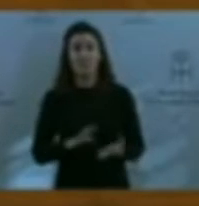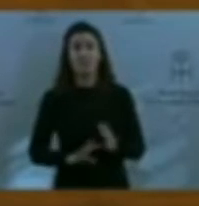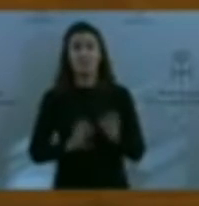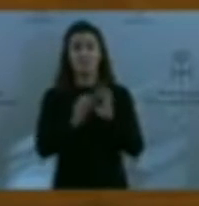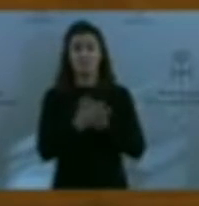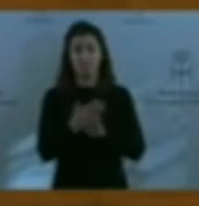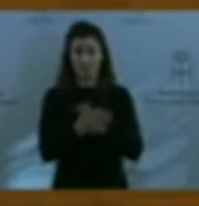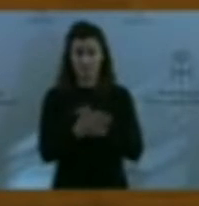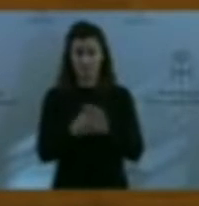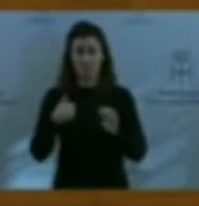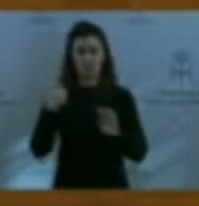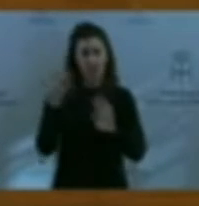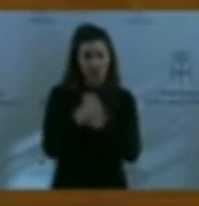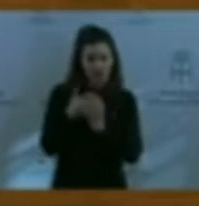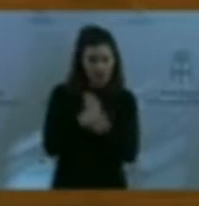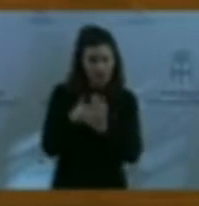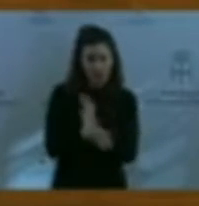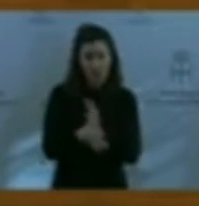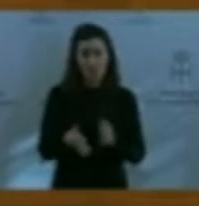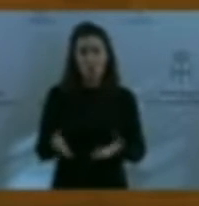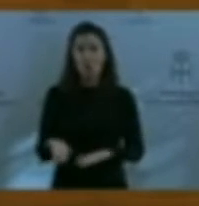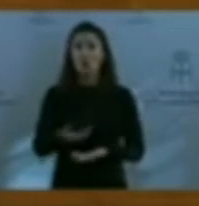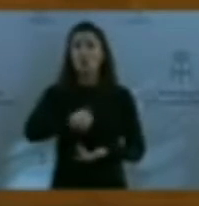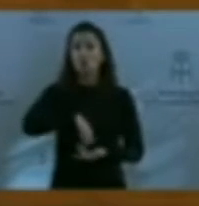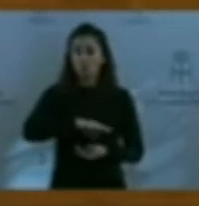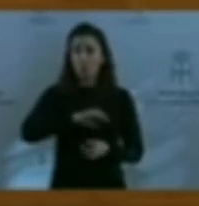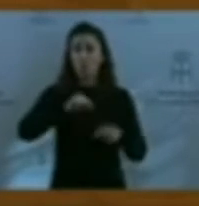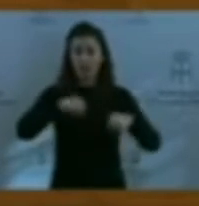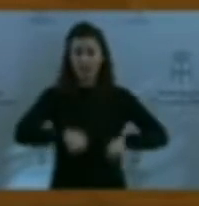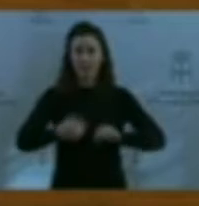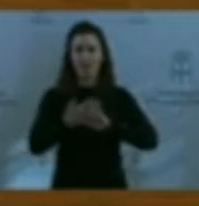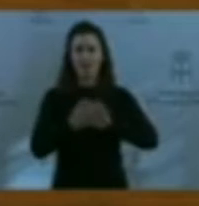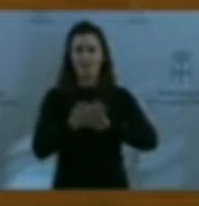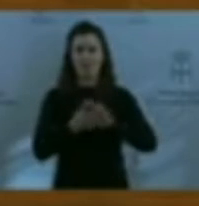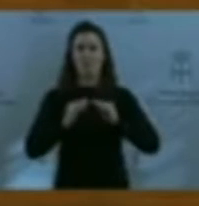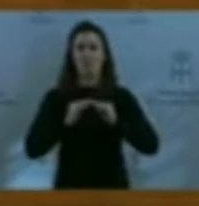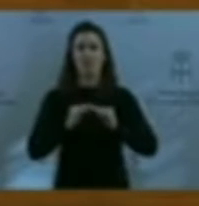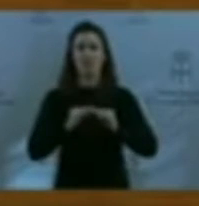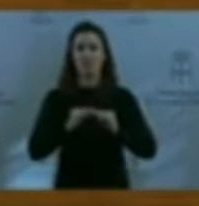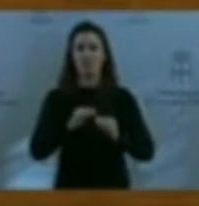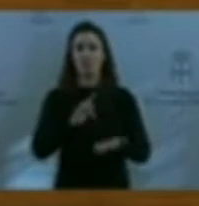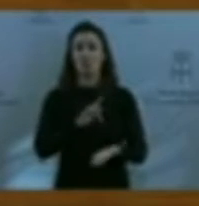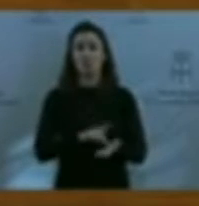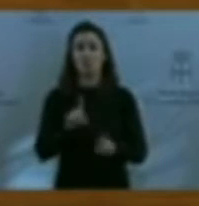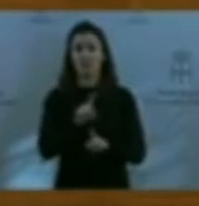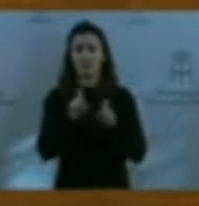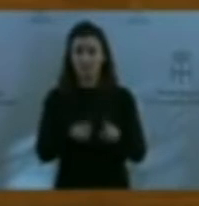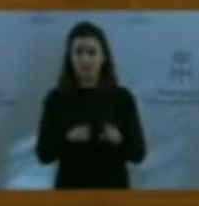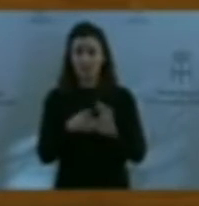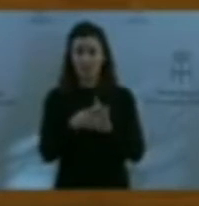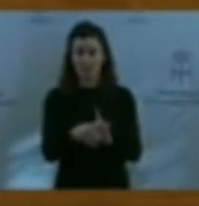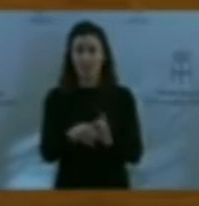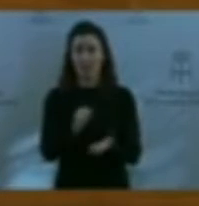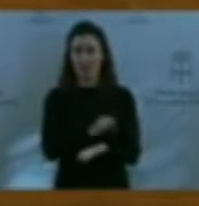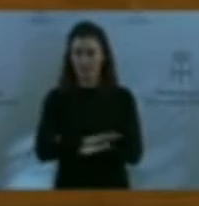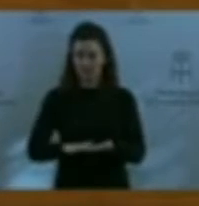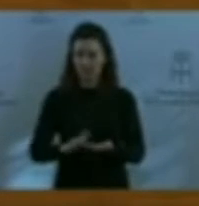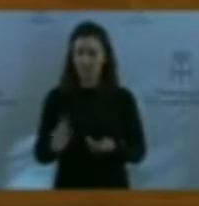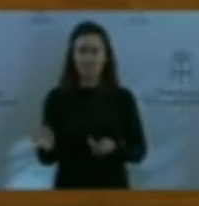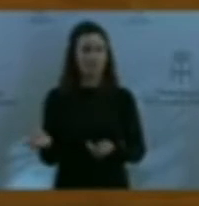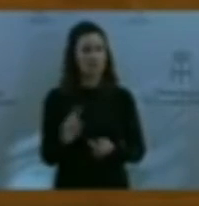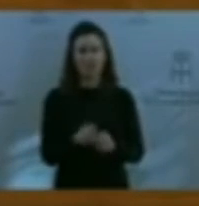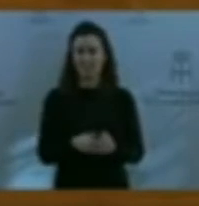iba a hablar y hacer en esta interpelación era sobre las garantías y no sobre las listas de espera